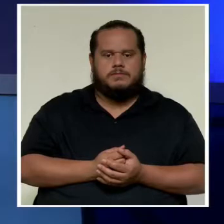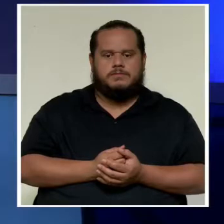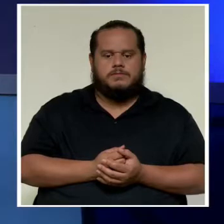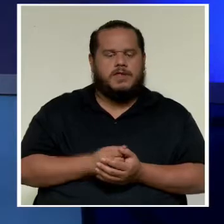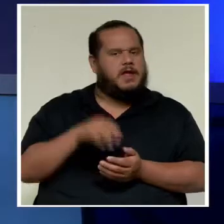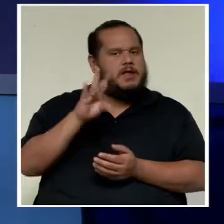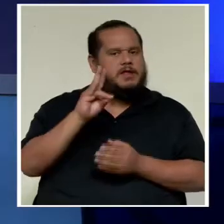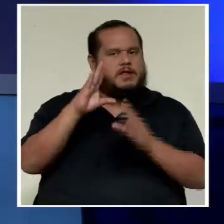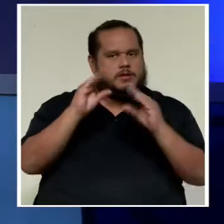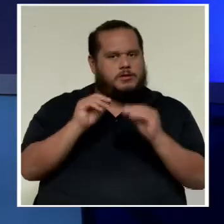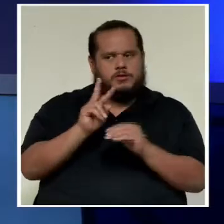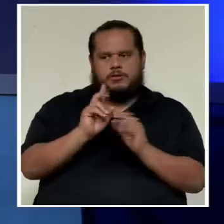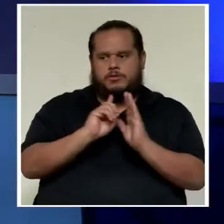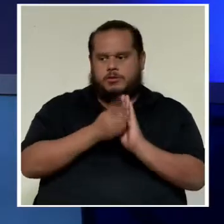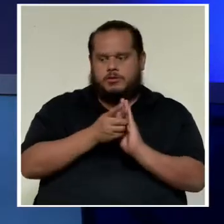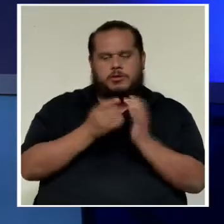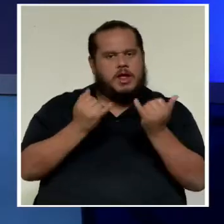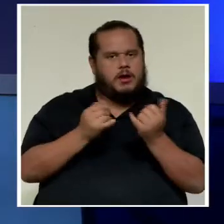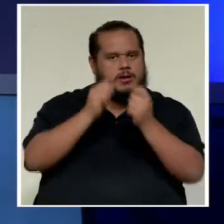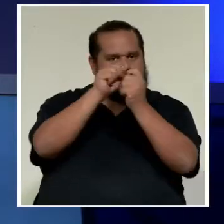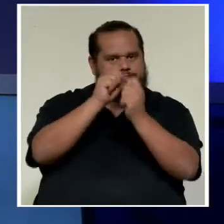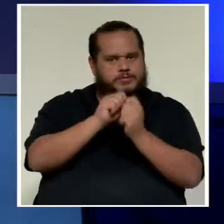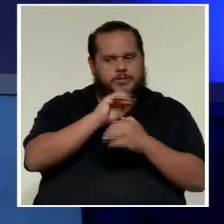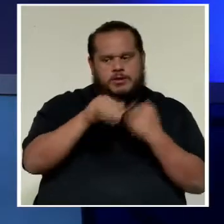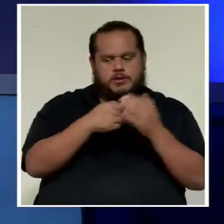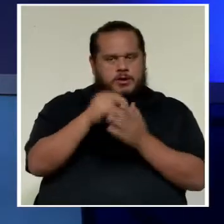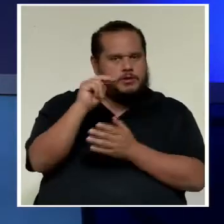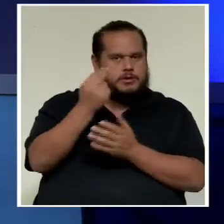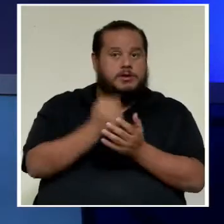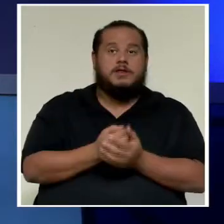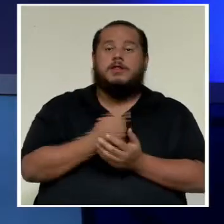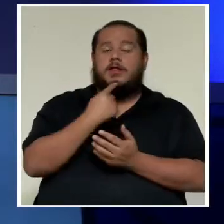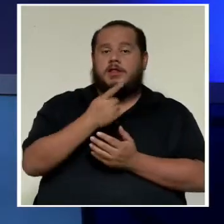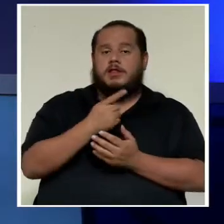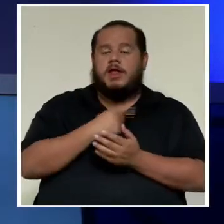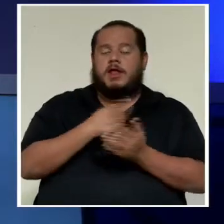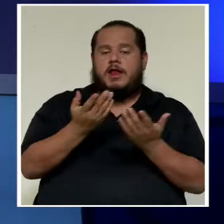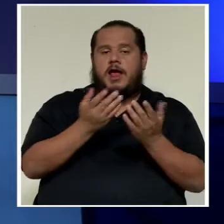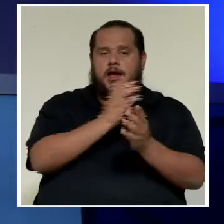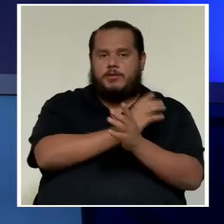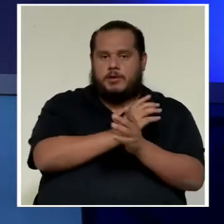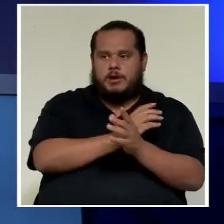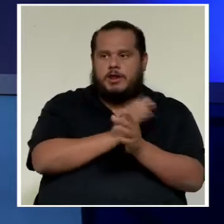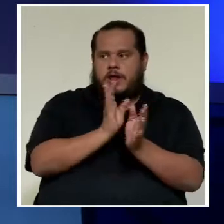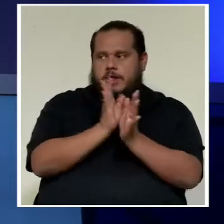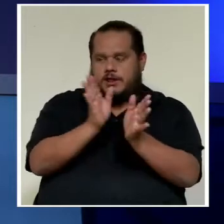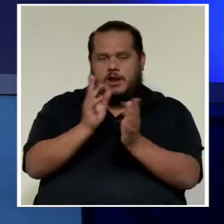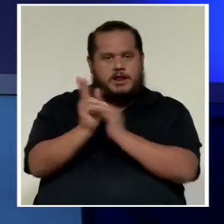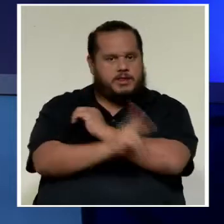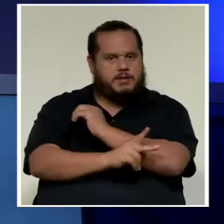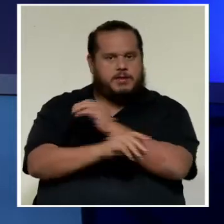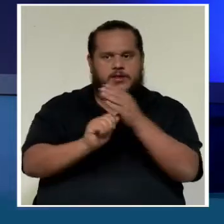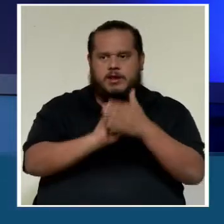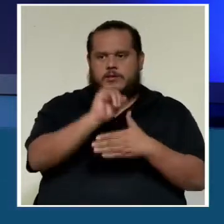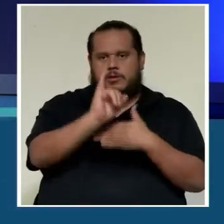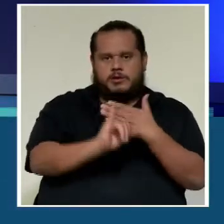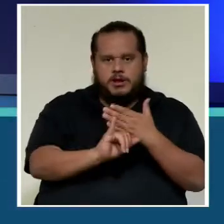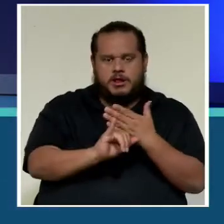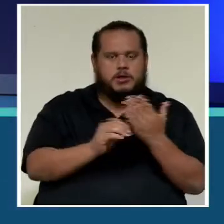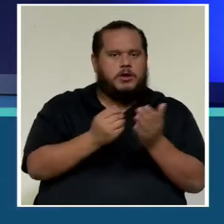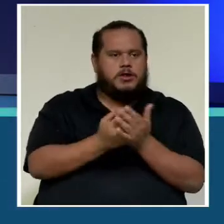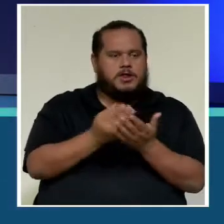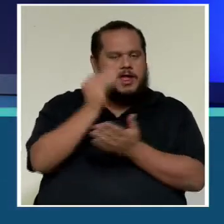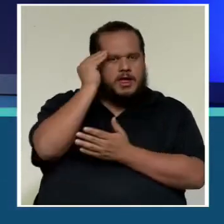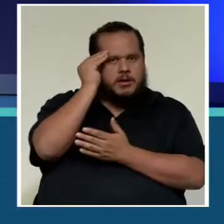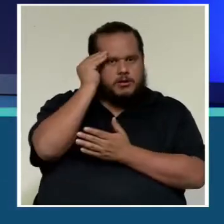7 de la noche con 2 minutos, vamos al detalle de las noticias. Según la Procuraduría General de la República, el proyecto de objeción de conciencia